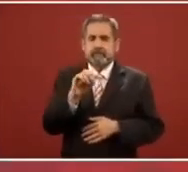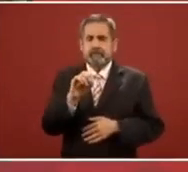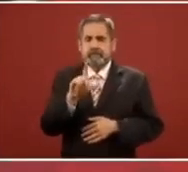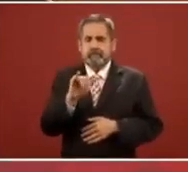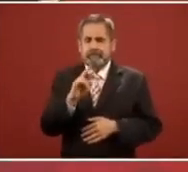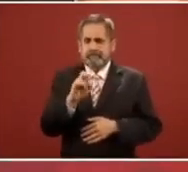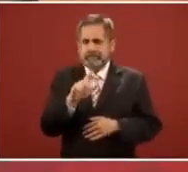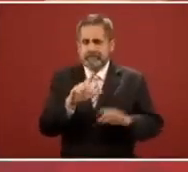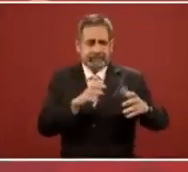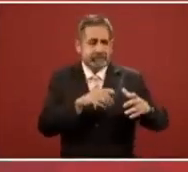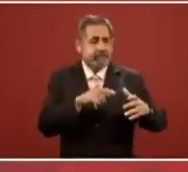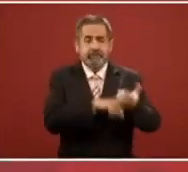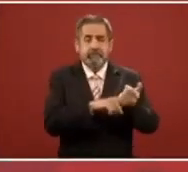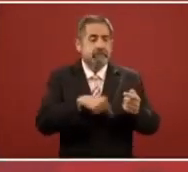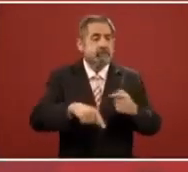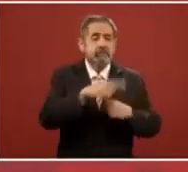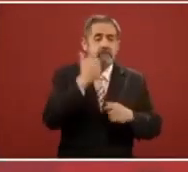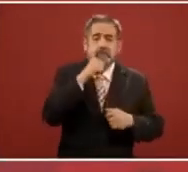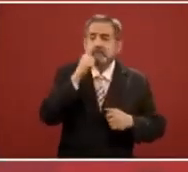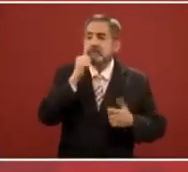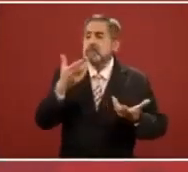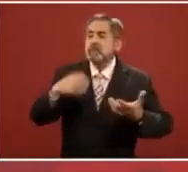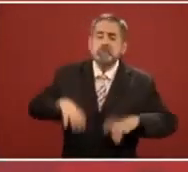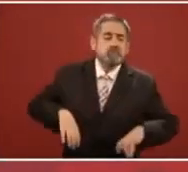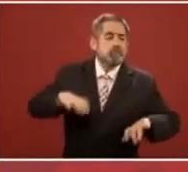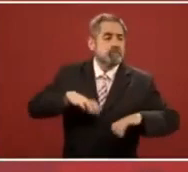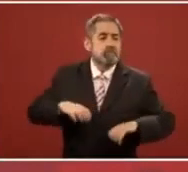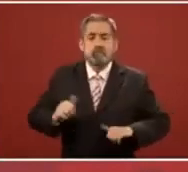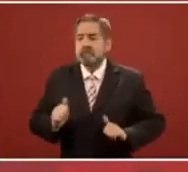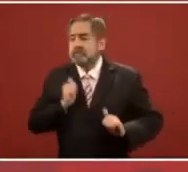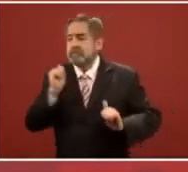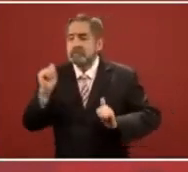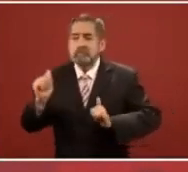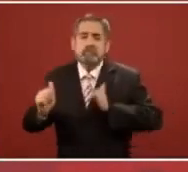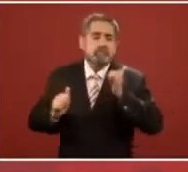como se dedicaban nada más a lucrar,